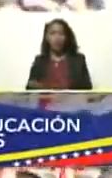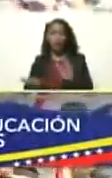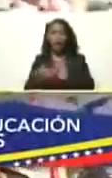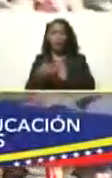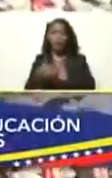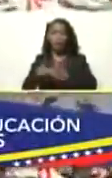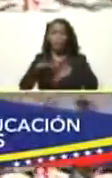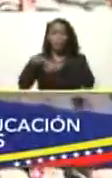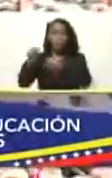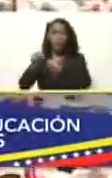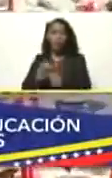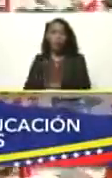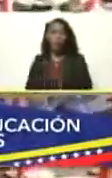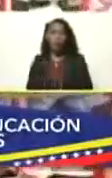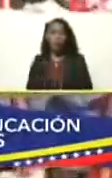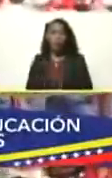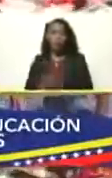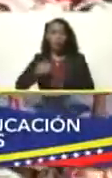antiimperialista,